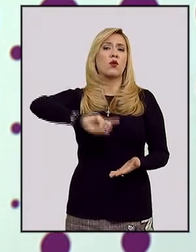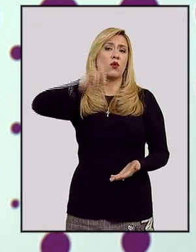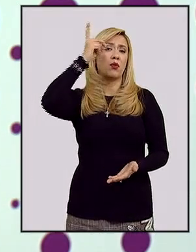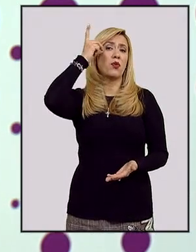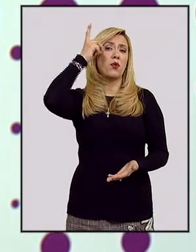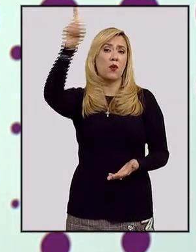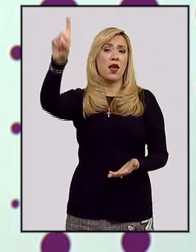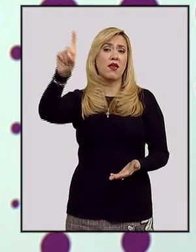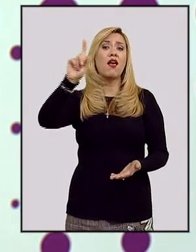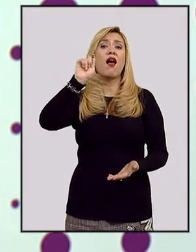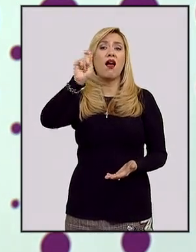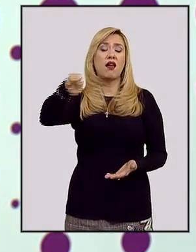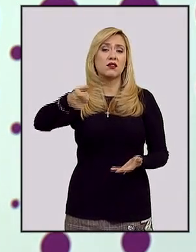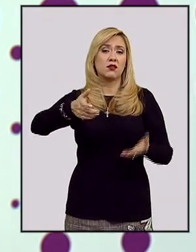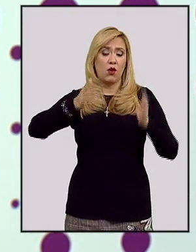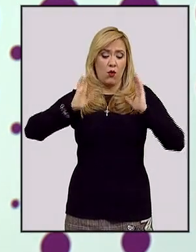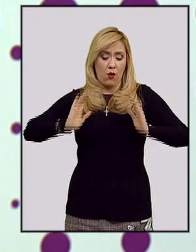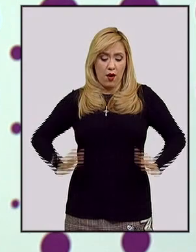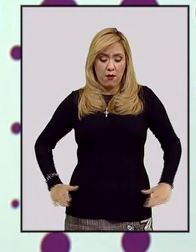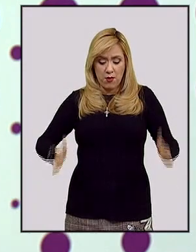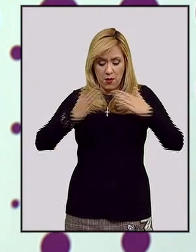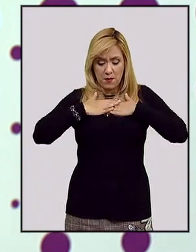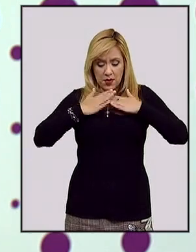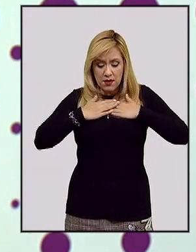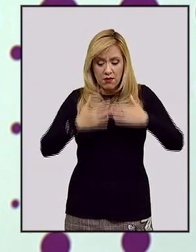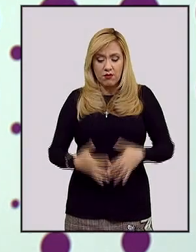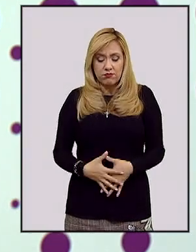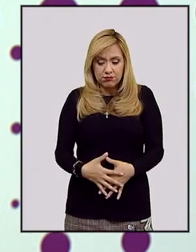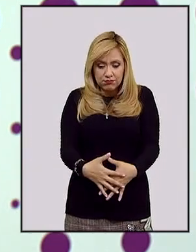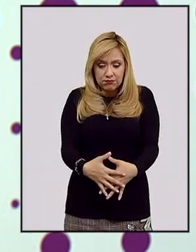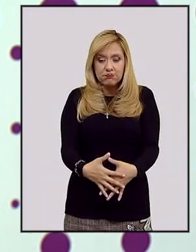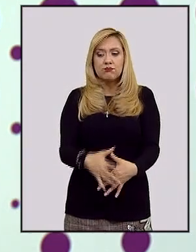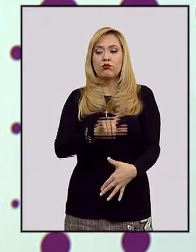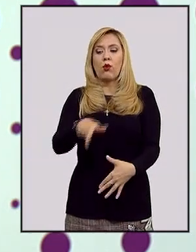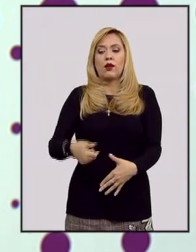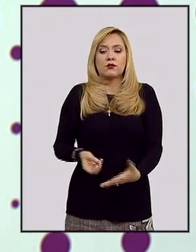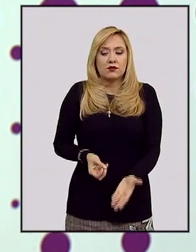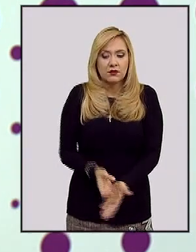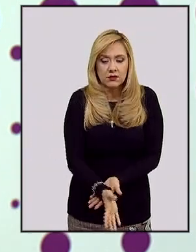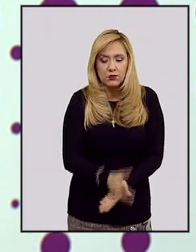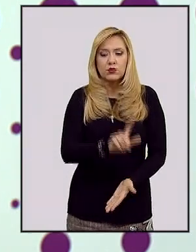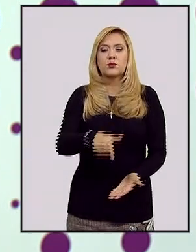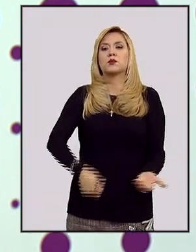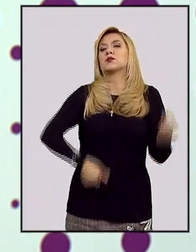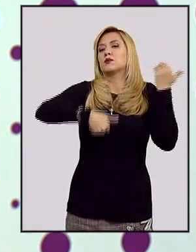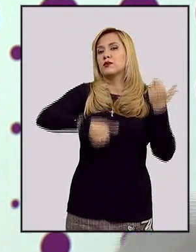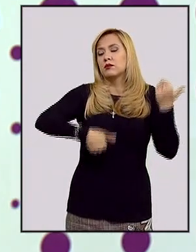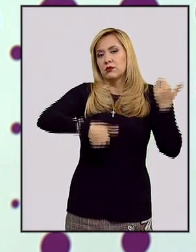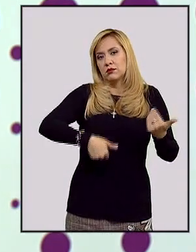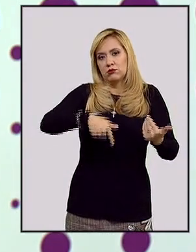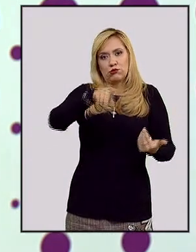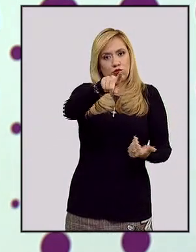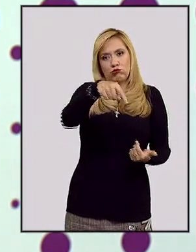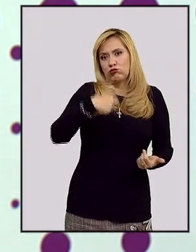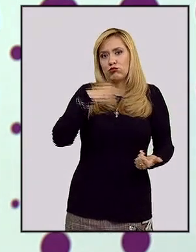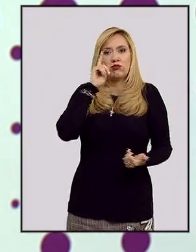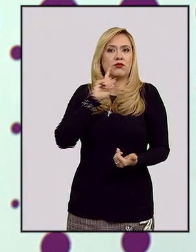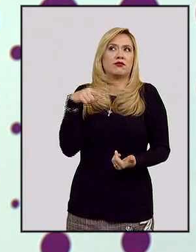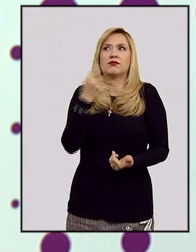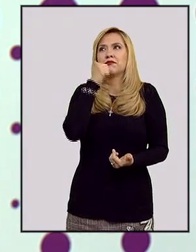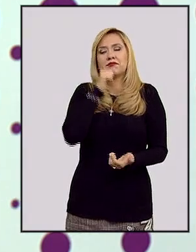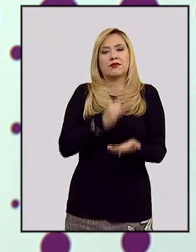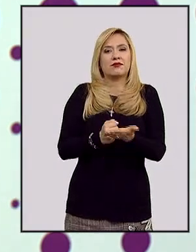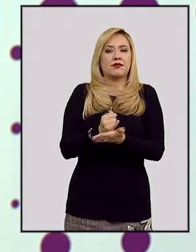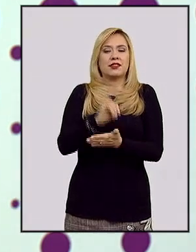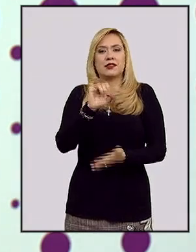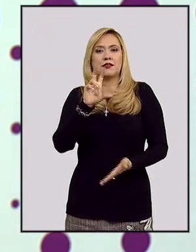su cuerpo, de su embarazo, de su parto, de su puerperio, y de que puedan tomar las mejores decisiones siempre informadas. Claro,